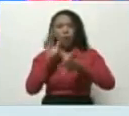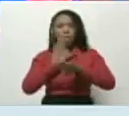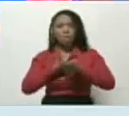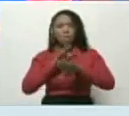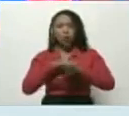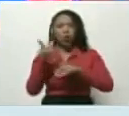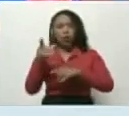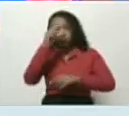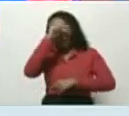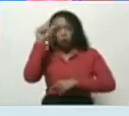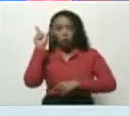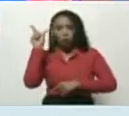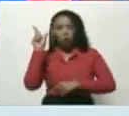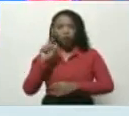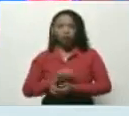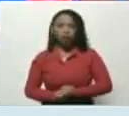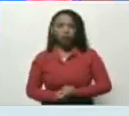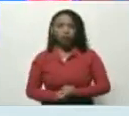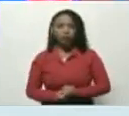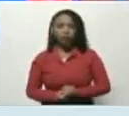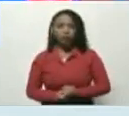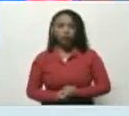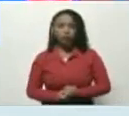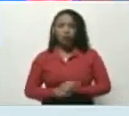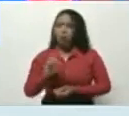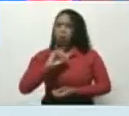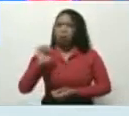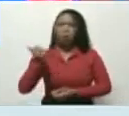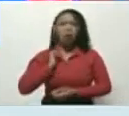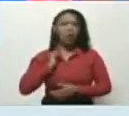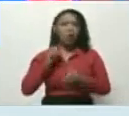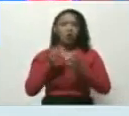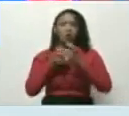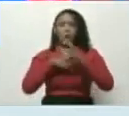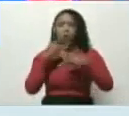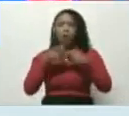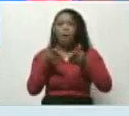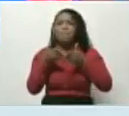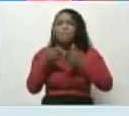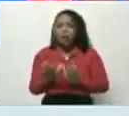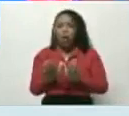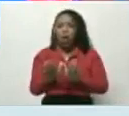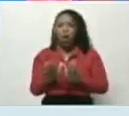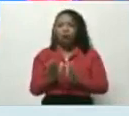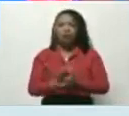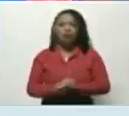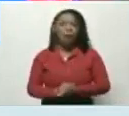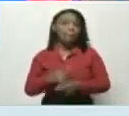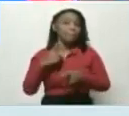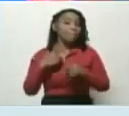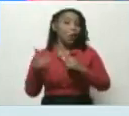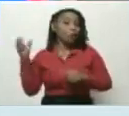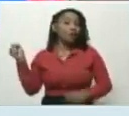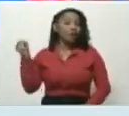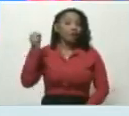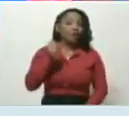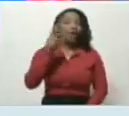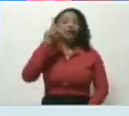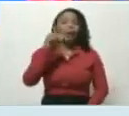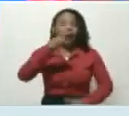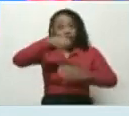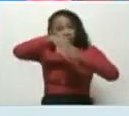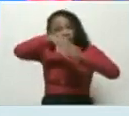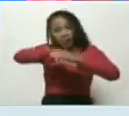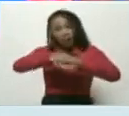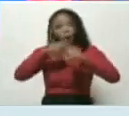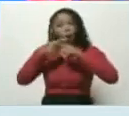Partido Socialista Unido de Venezuela no es cualquier partido, nació de un parto, pero traía también raíces